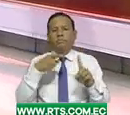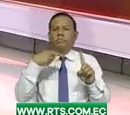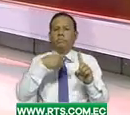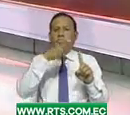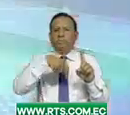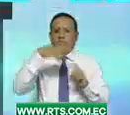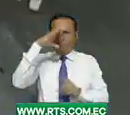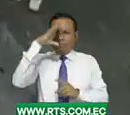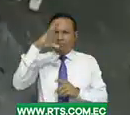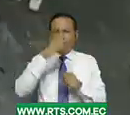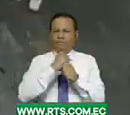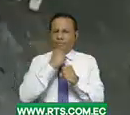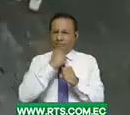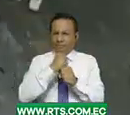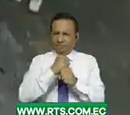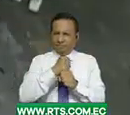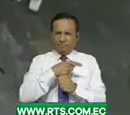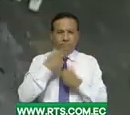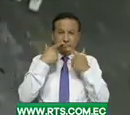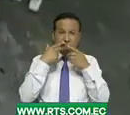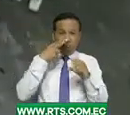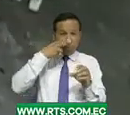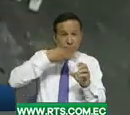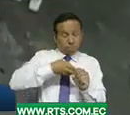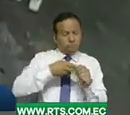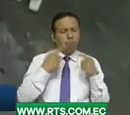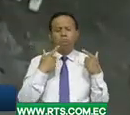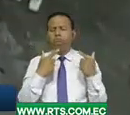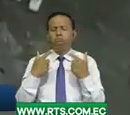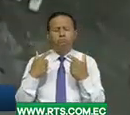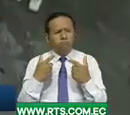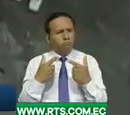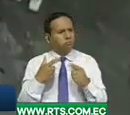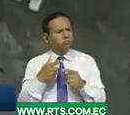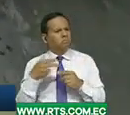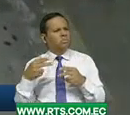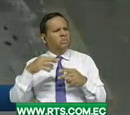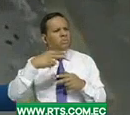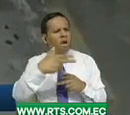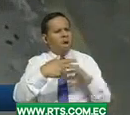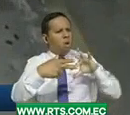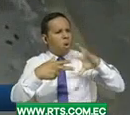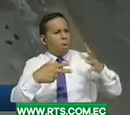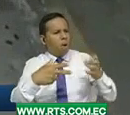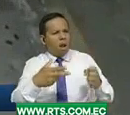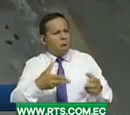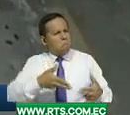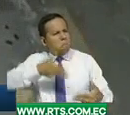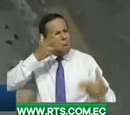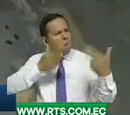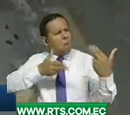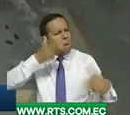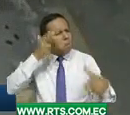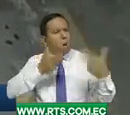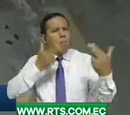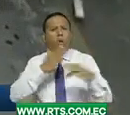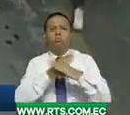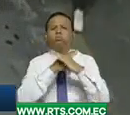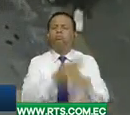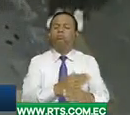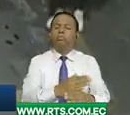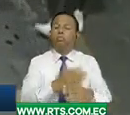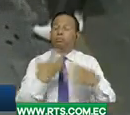de una gasolinera que frustró el robo a uno de los despachadores de la estación de servicios ubicada en Guayaquil.